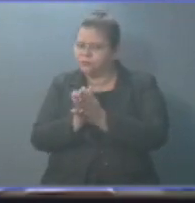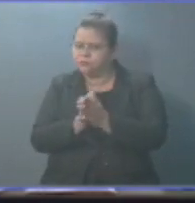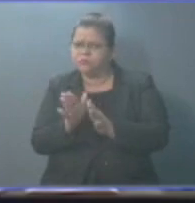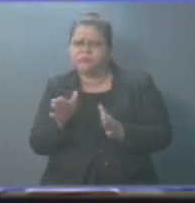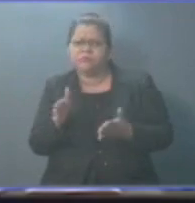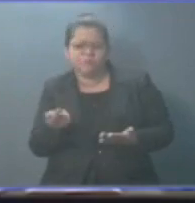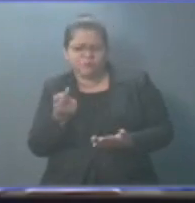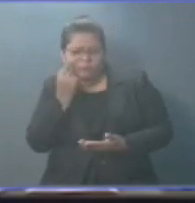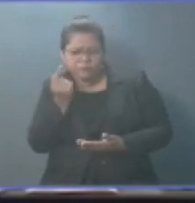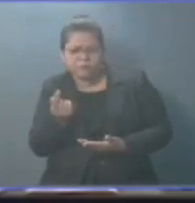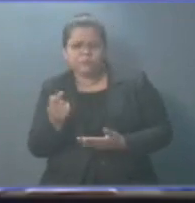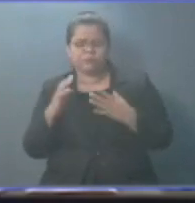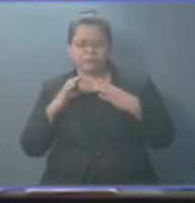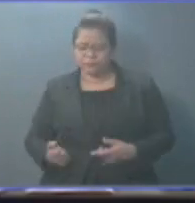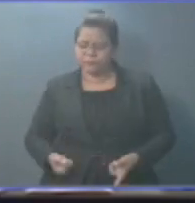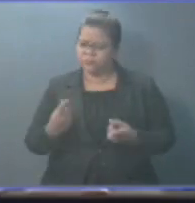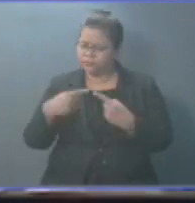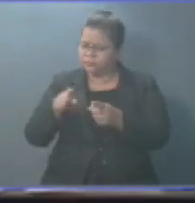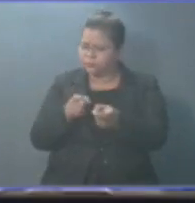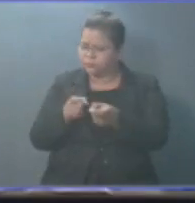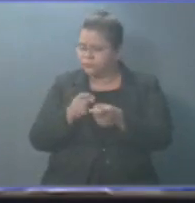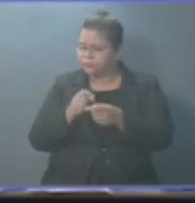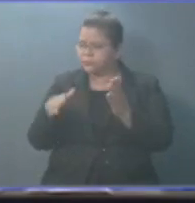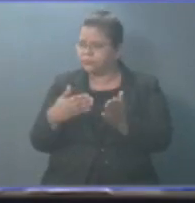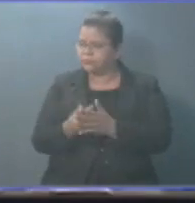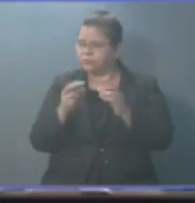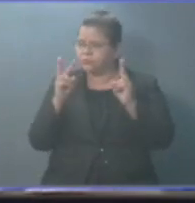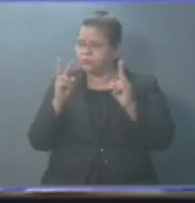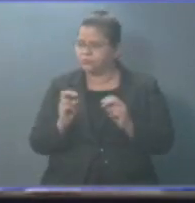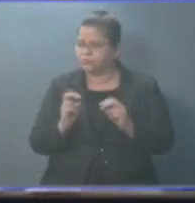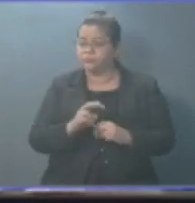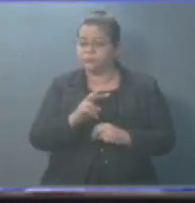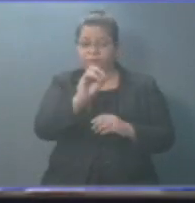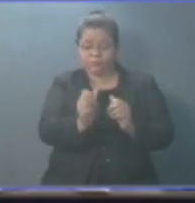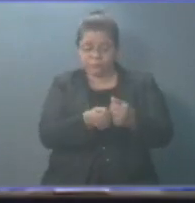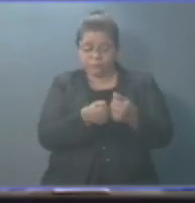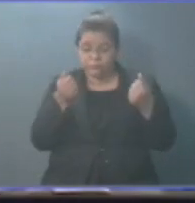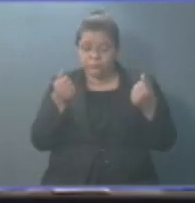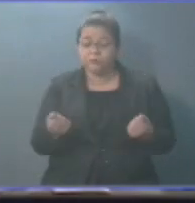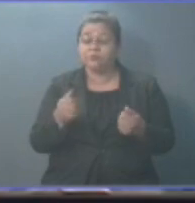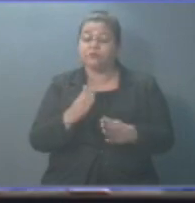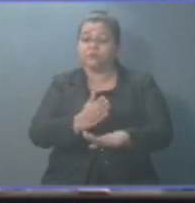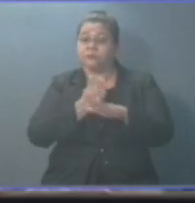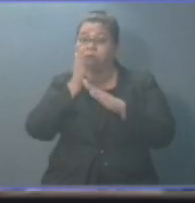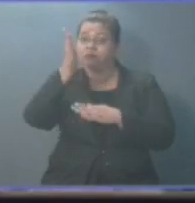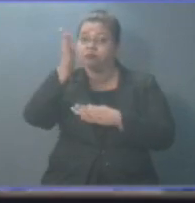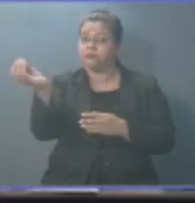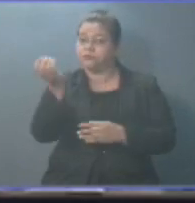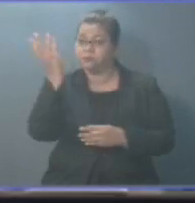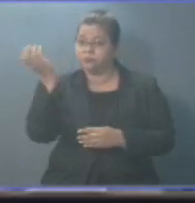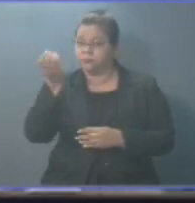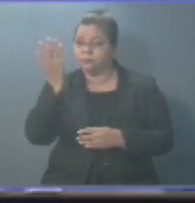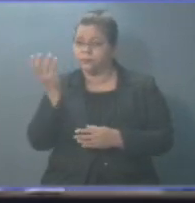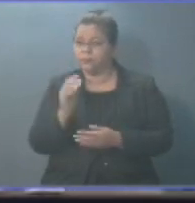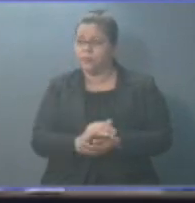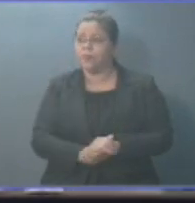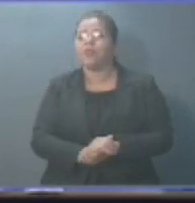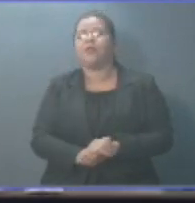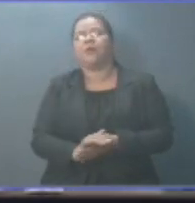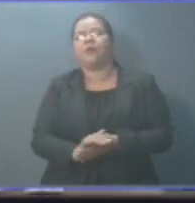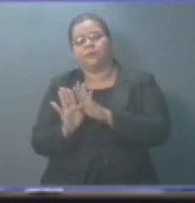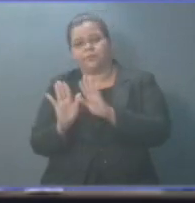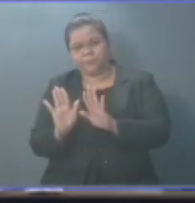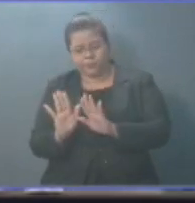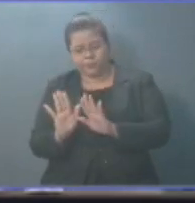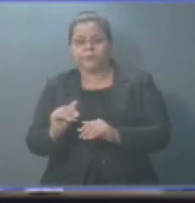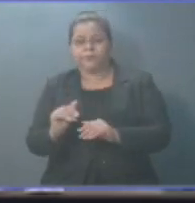gobierno sigue manejando este tema. 20 millones para el tema de mitigación y prevención del desastre. Ahora, hay un tema también